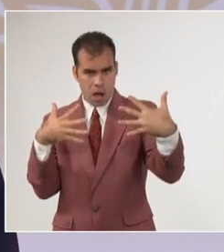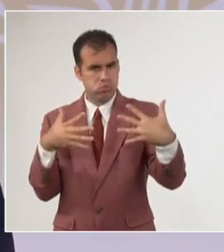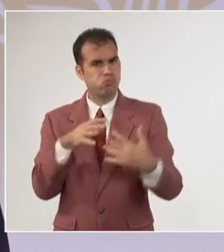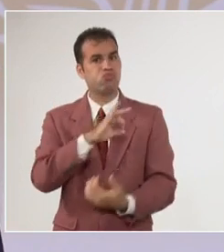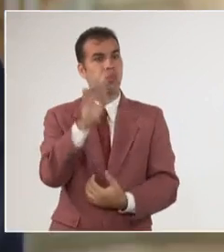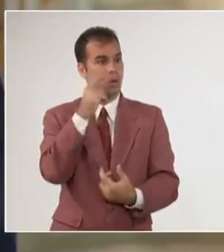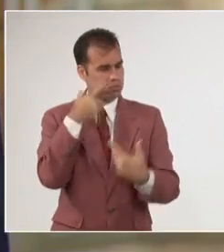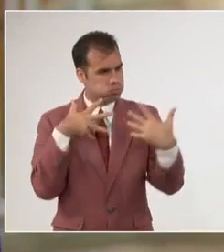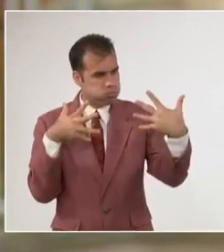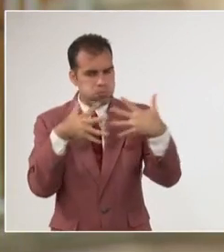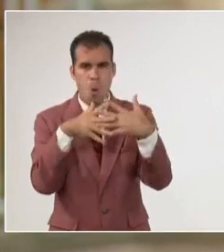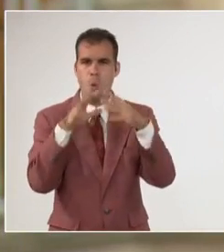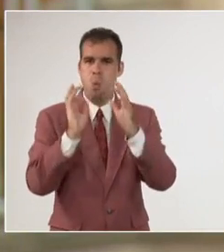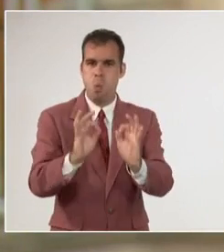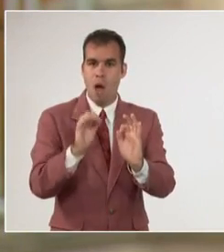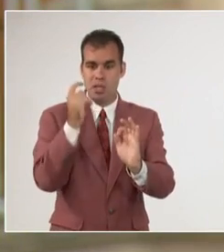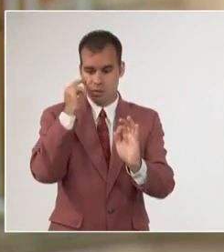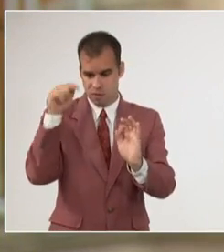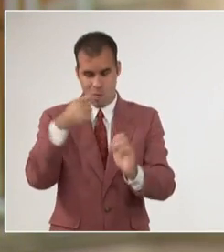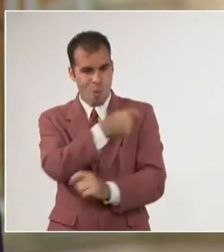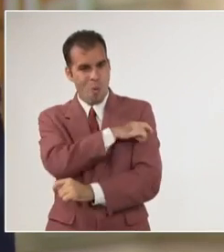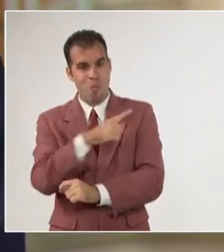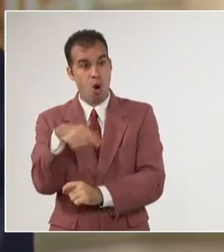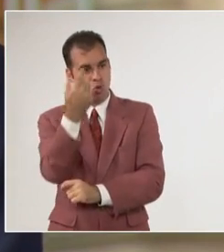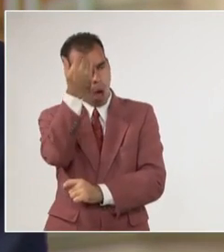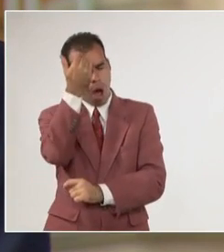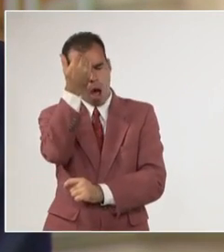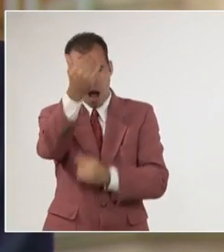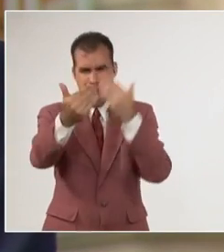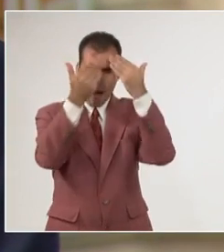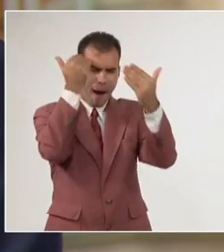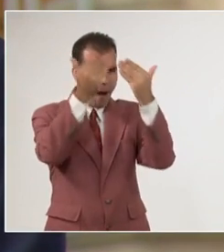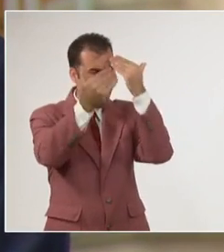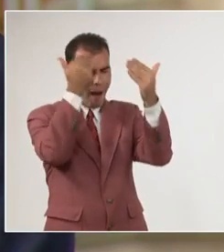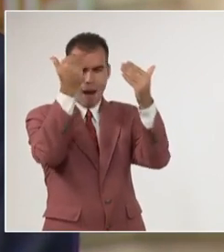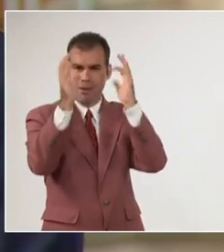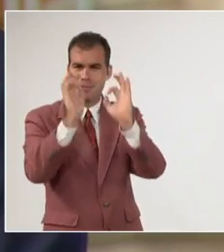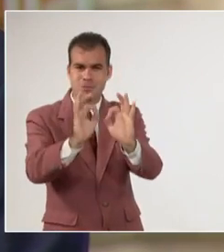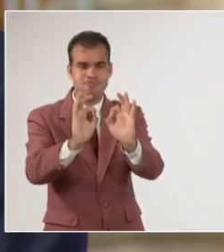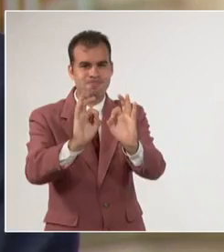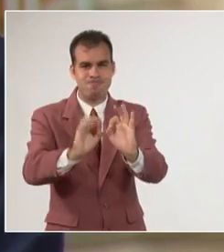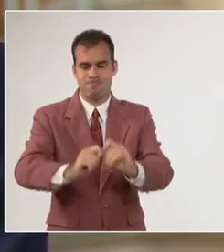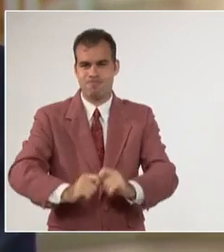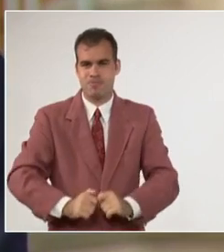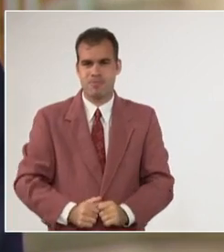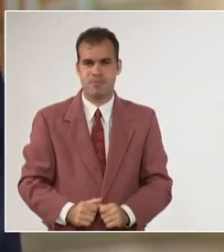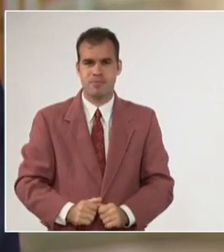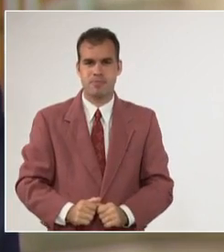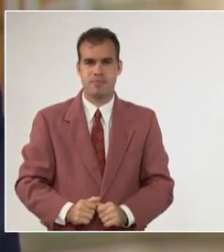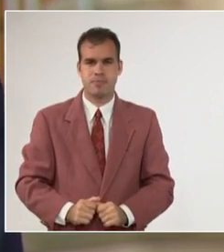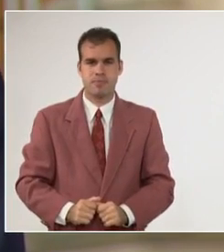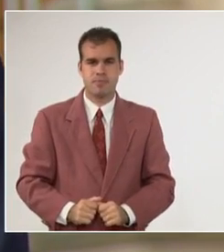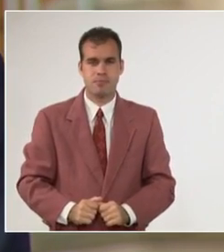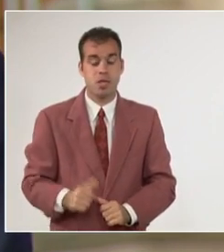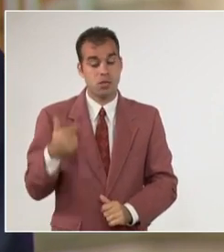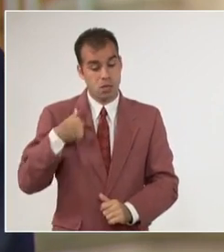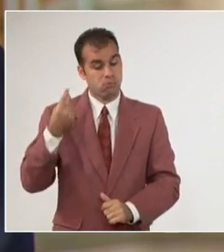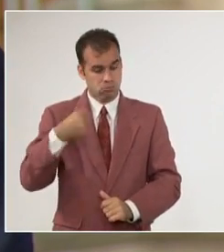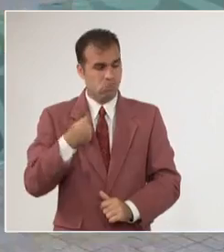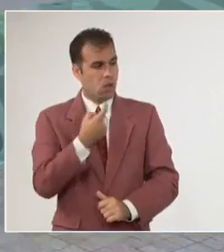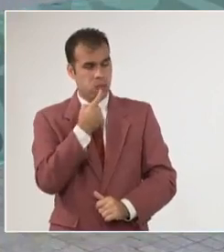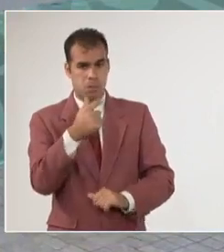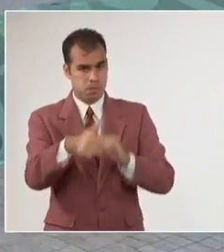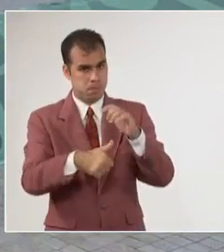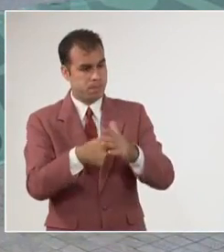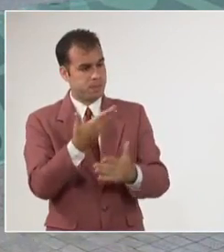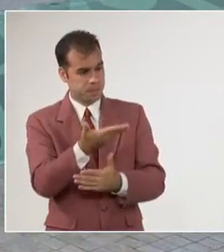pueblo una mayor admiración y el agradecimiento más profundo. Permítame decirle, querido presidente,